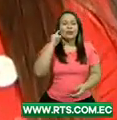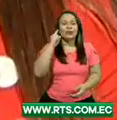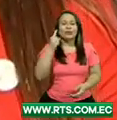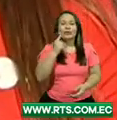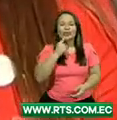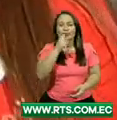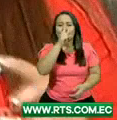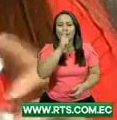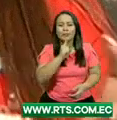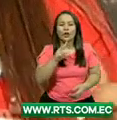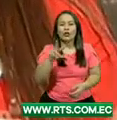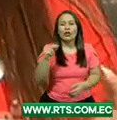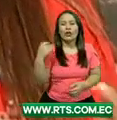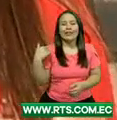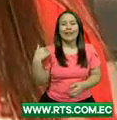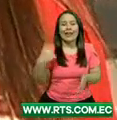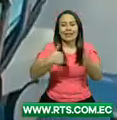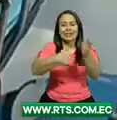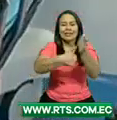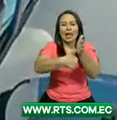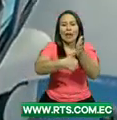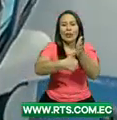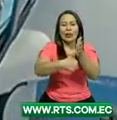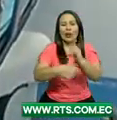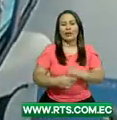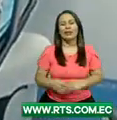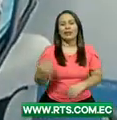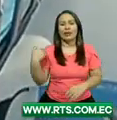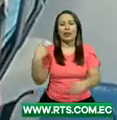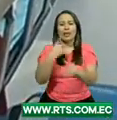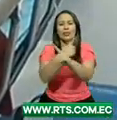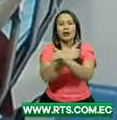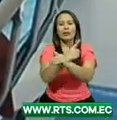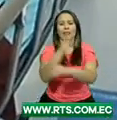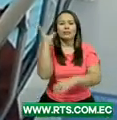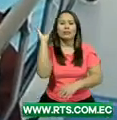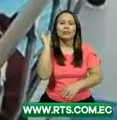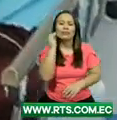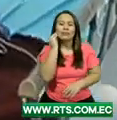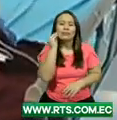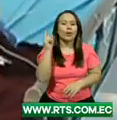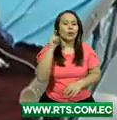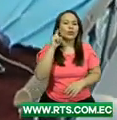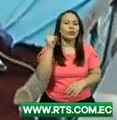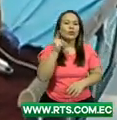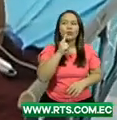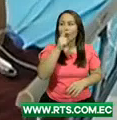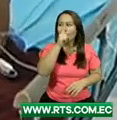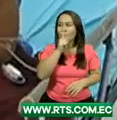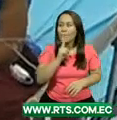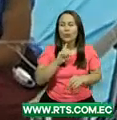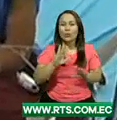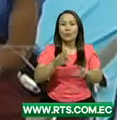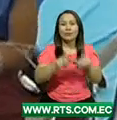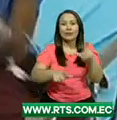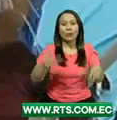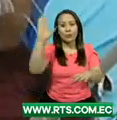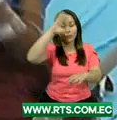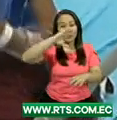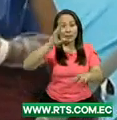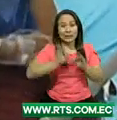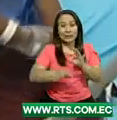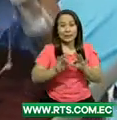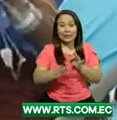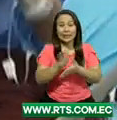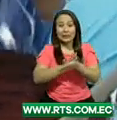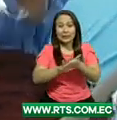identificación nosotros lo llamamos paciente nn tiene una discapacidad del paciente es sordomudo entonces buscamos una persona intérprete en